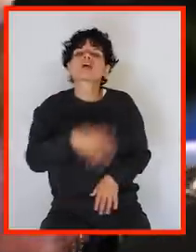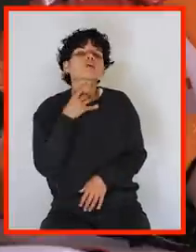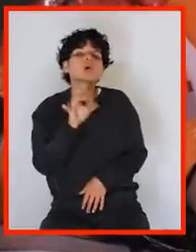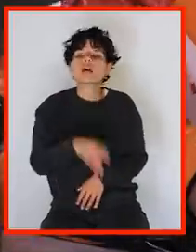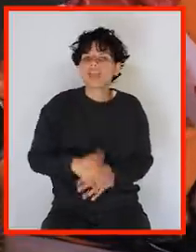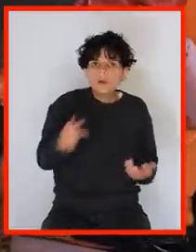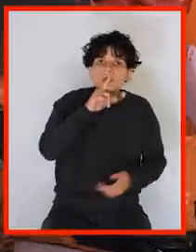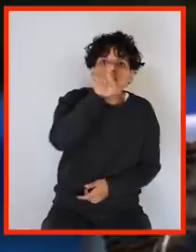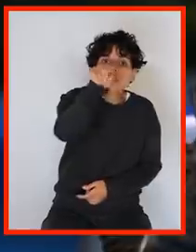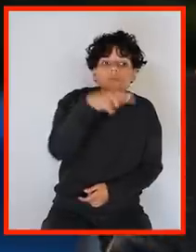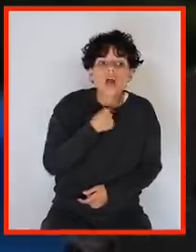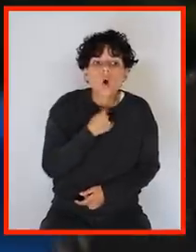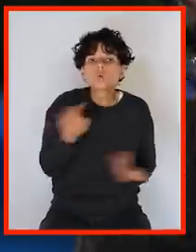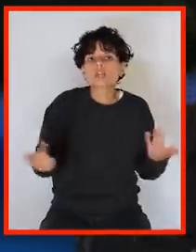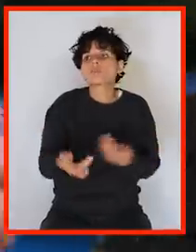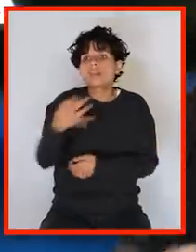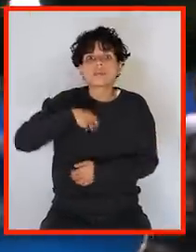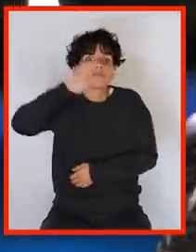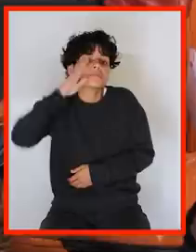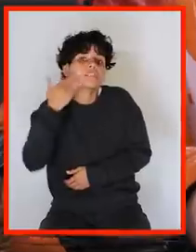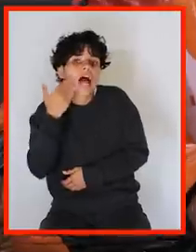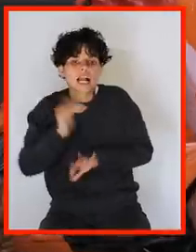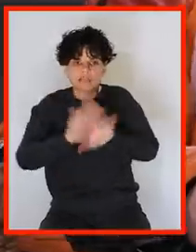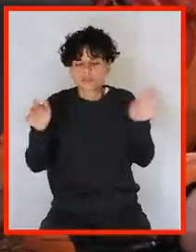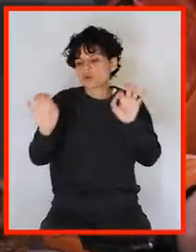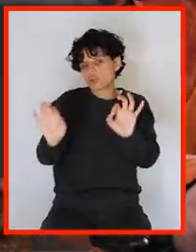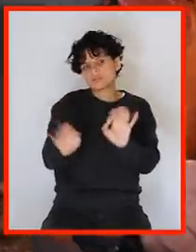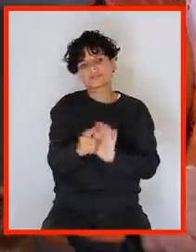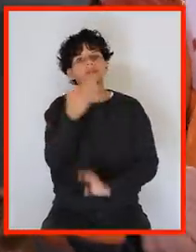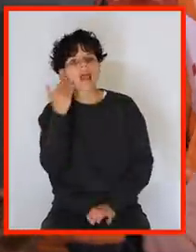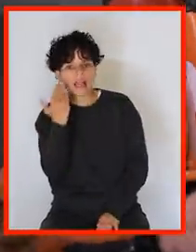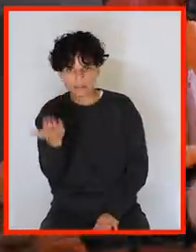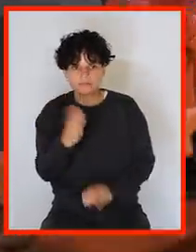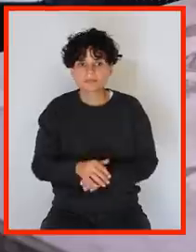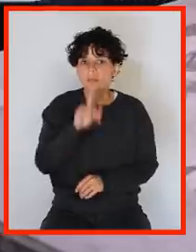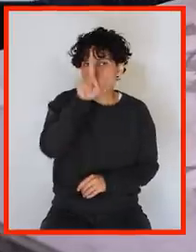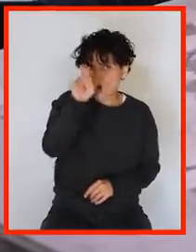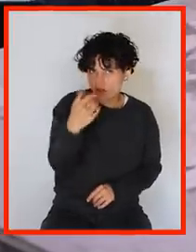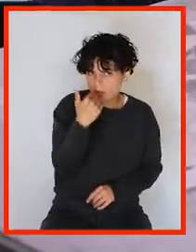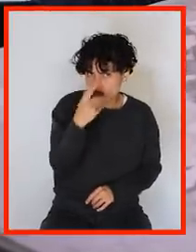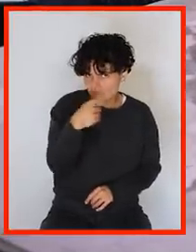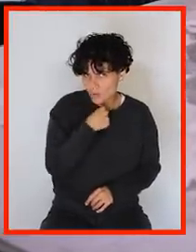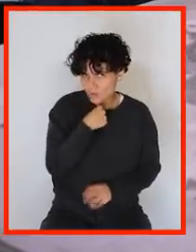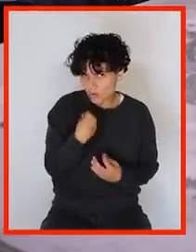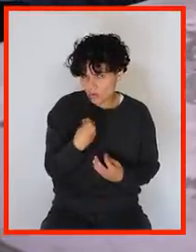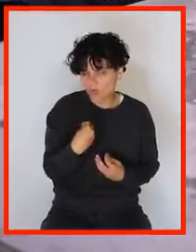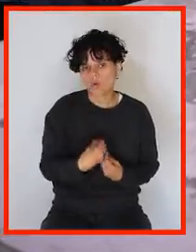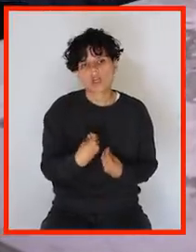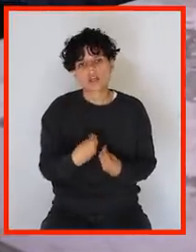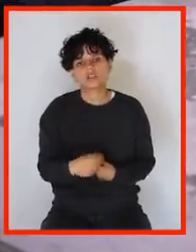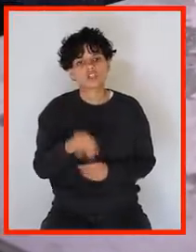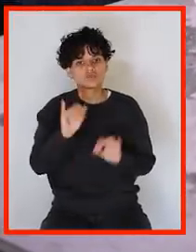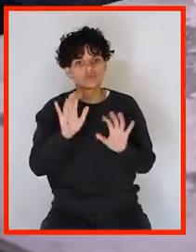¿Cómo tú crees? No, pero ¿tú cómo querés? Come blanca, po. Bueno. Ya. Blanquita, mira. Te voy a decir una cosa. ¿Te gustó la pizza, bota? Está buena. Es buena,